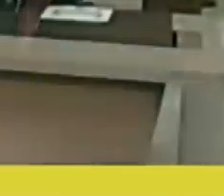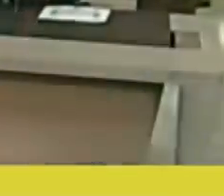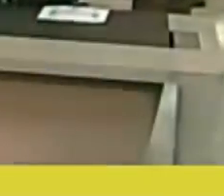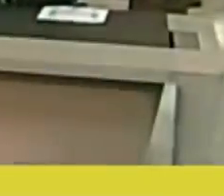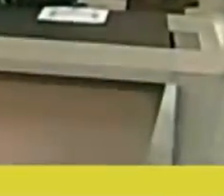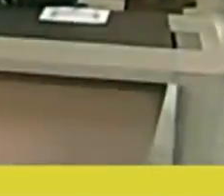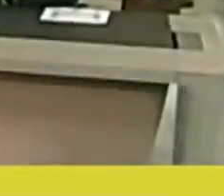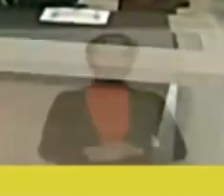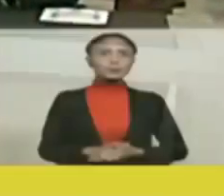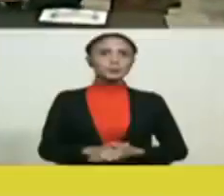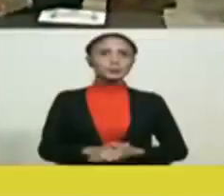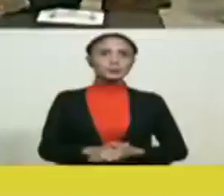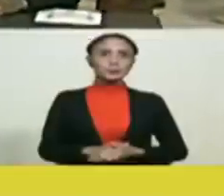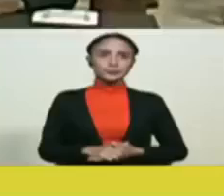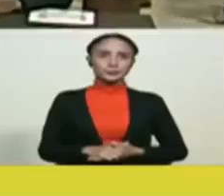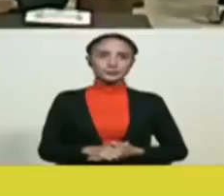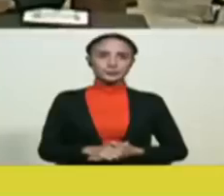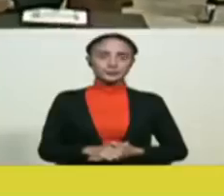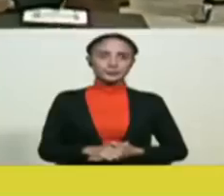venezuela